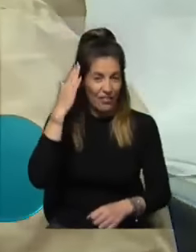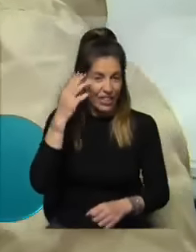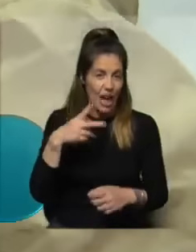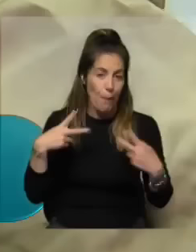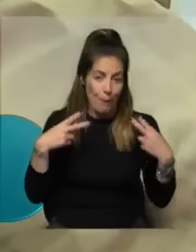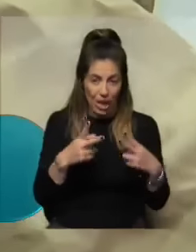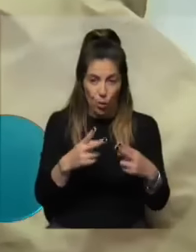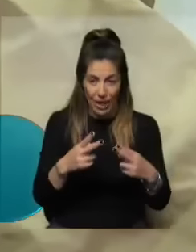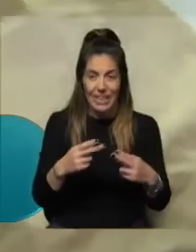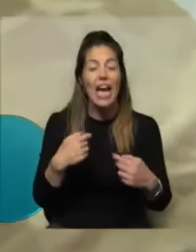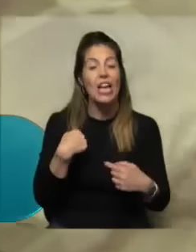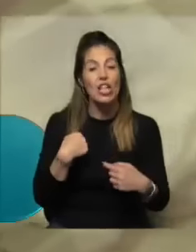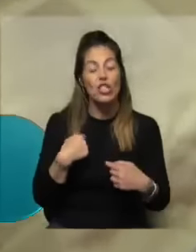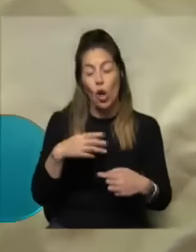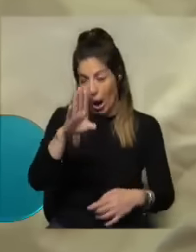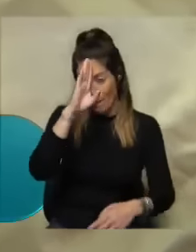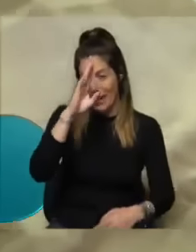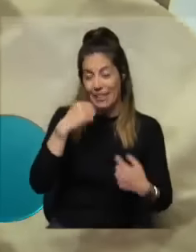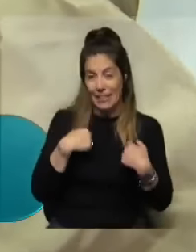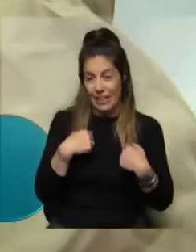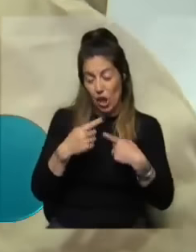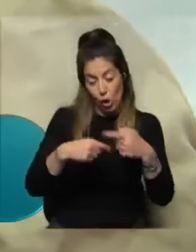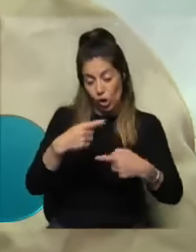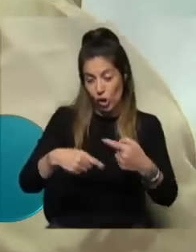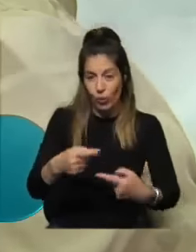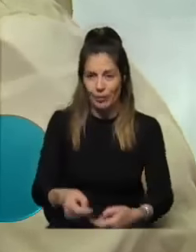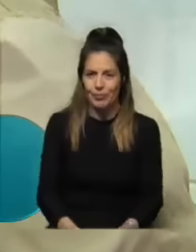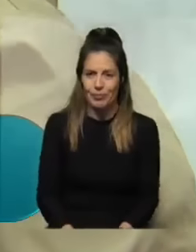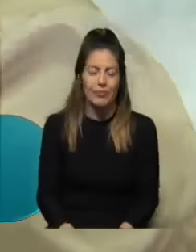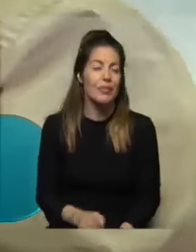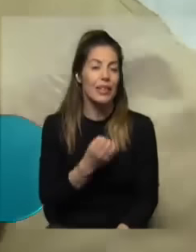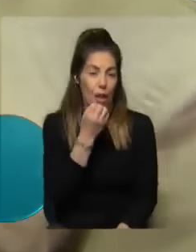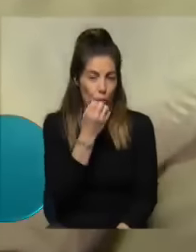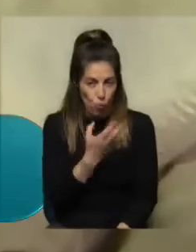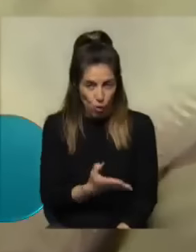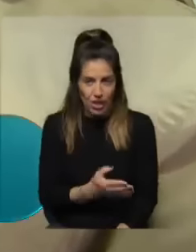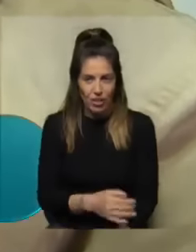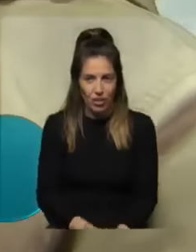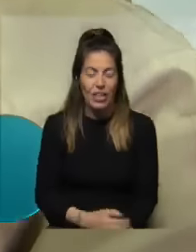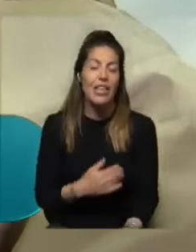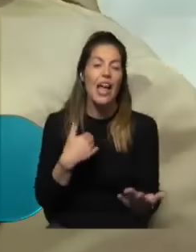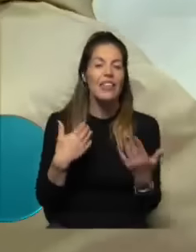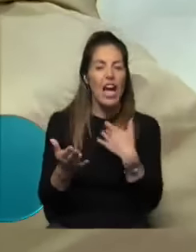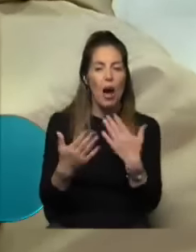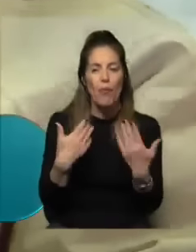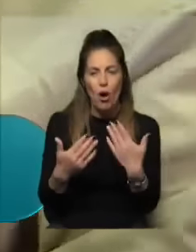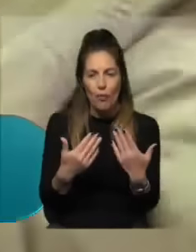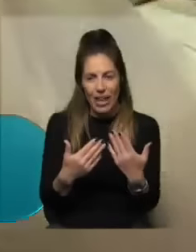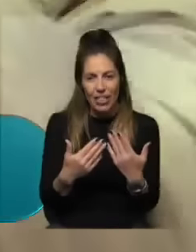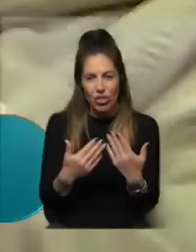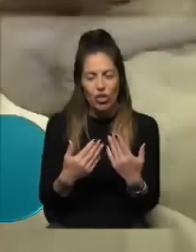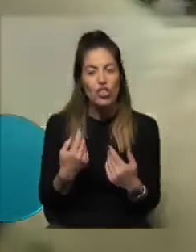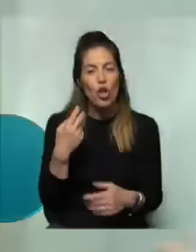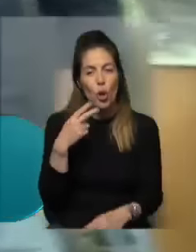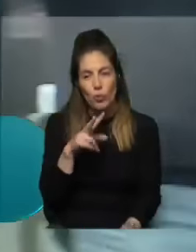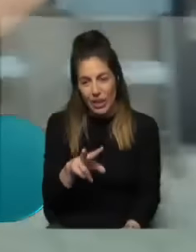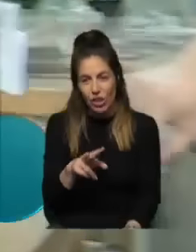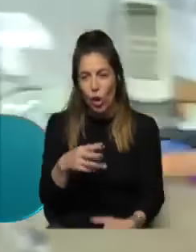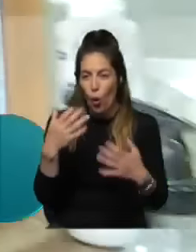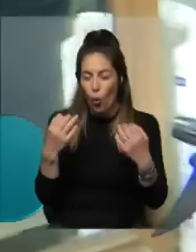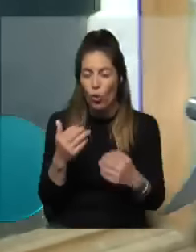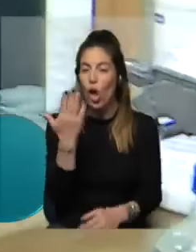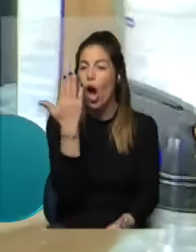aprendí el oficio y seguí, continué. Qué bueno. No estamos hablando de degradé. Yo estoy viendo que acá me estoy mirando